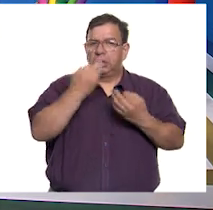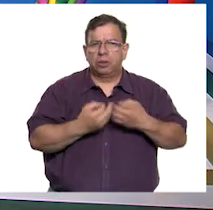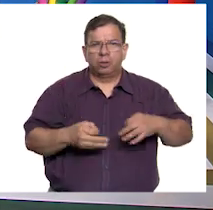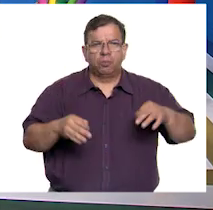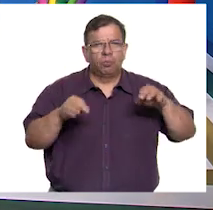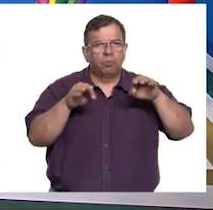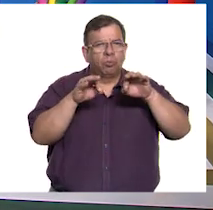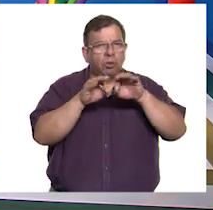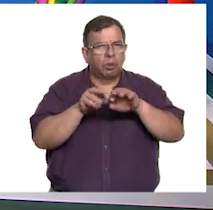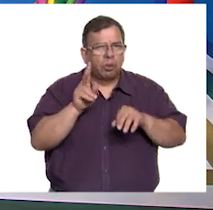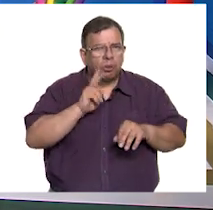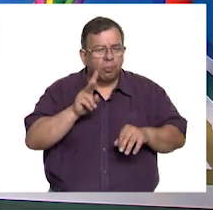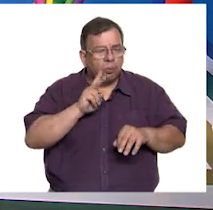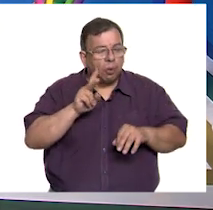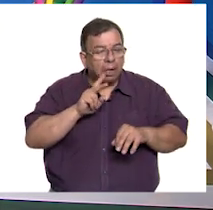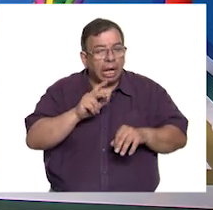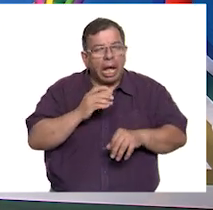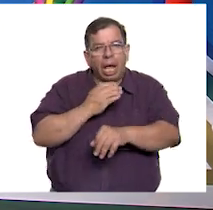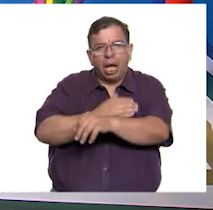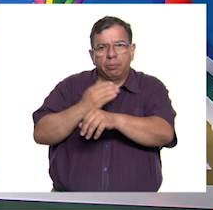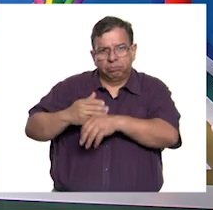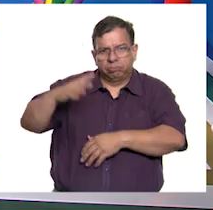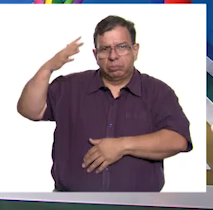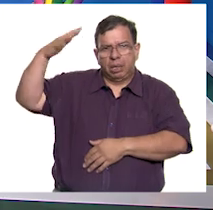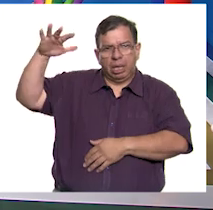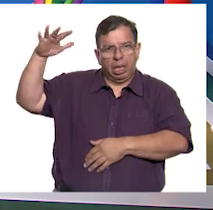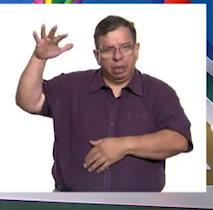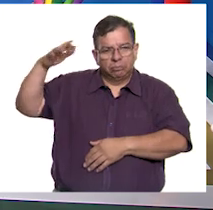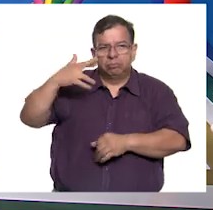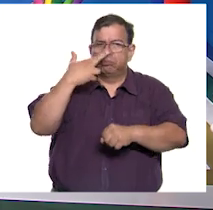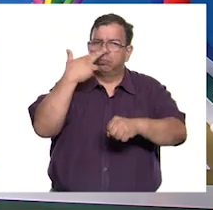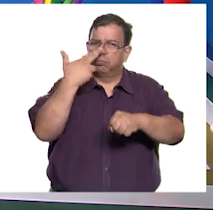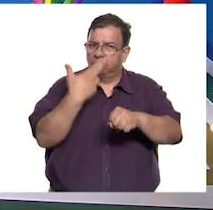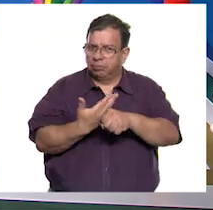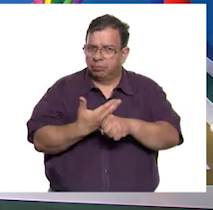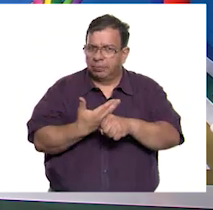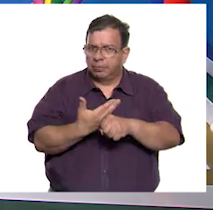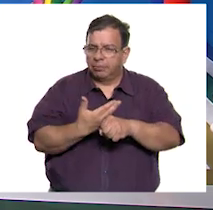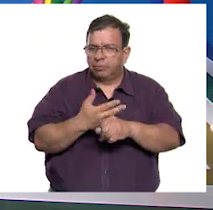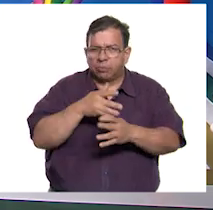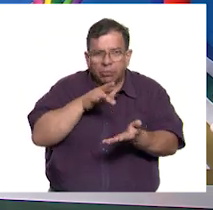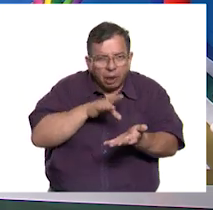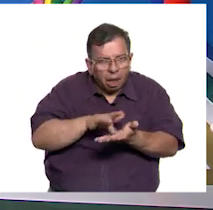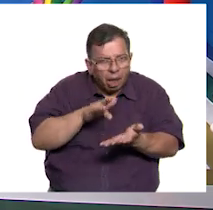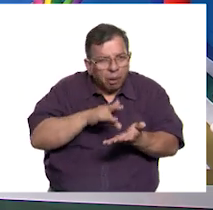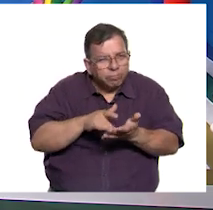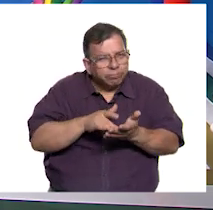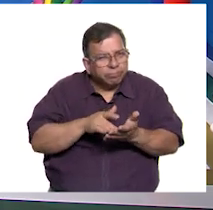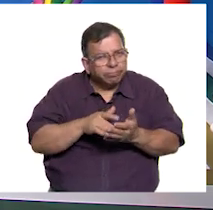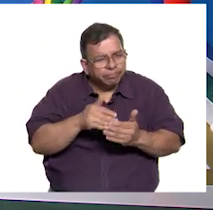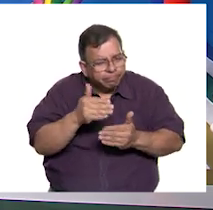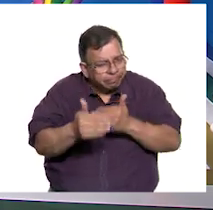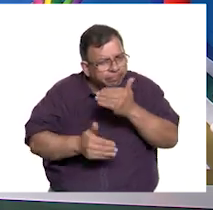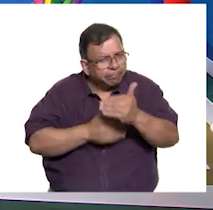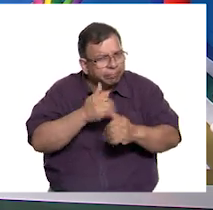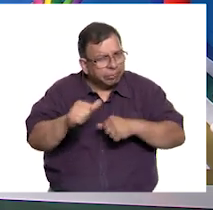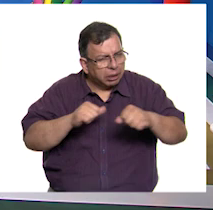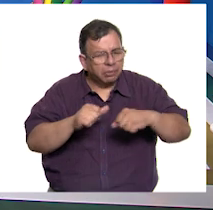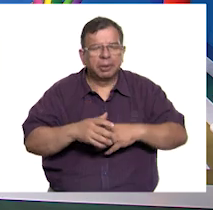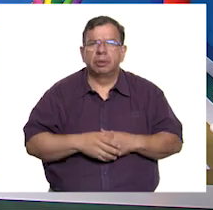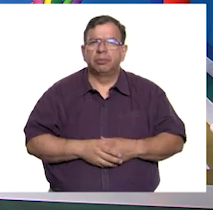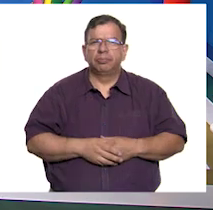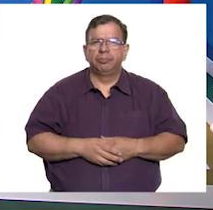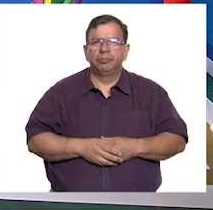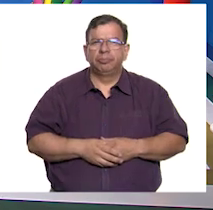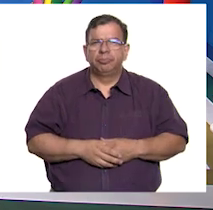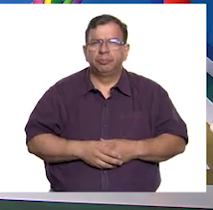importante experimentar en compañía de una persona adulta responsable para que les apoye en el desarrollo de sus actividades.